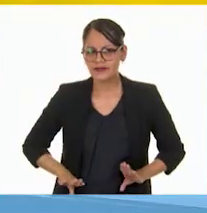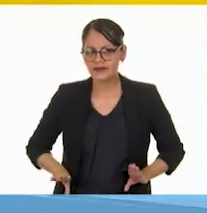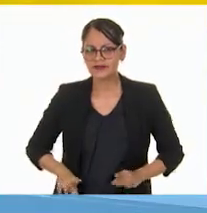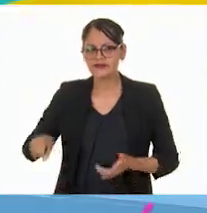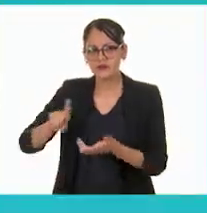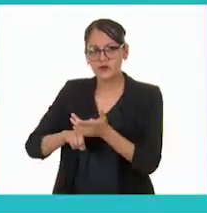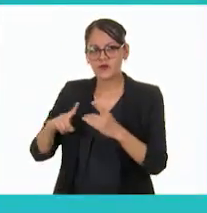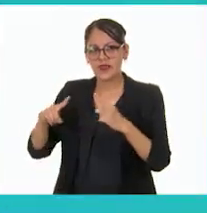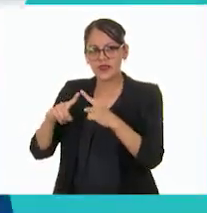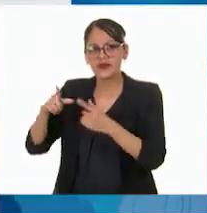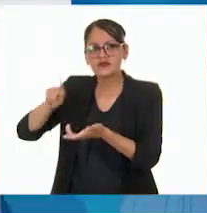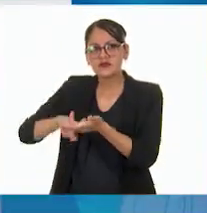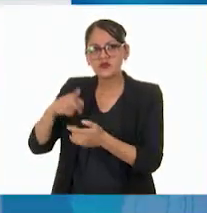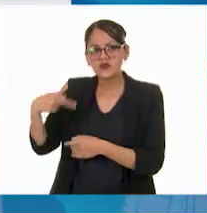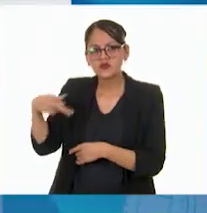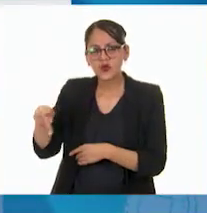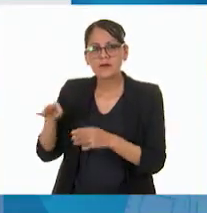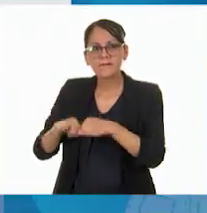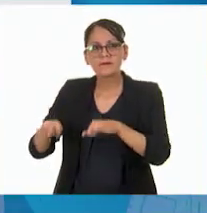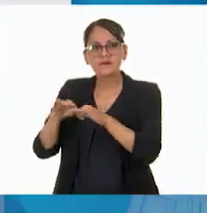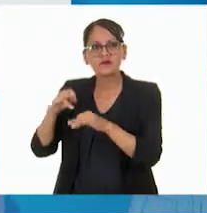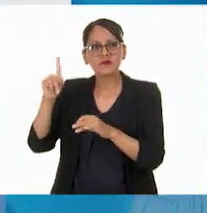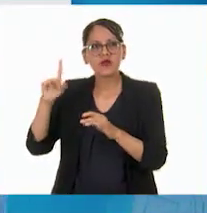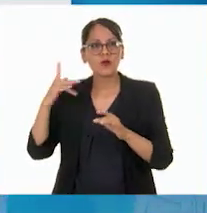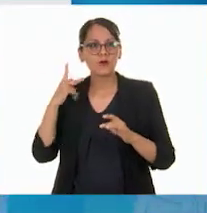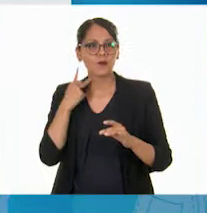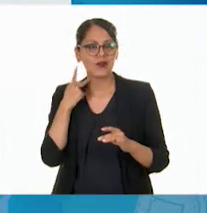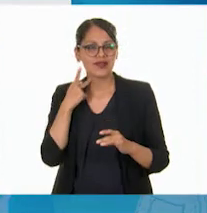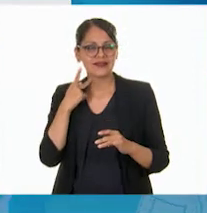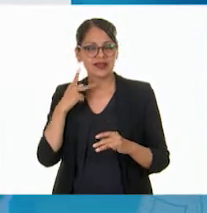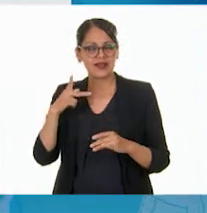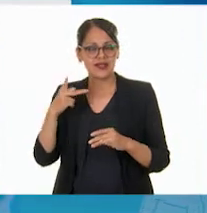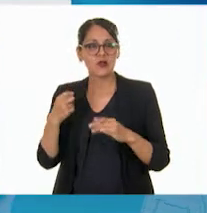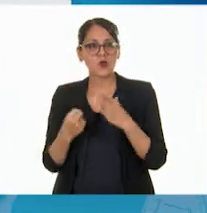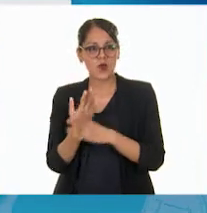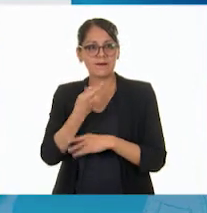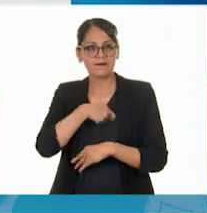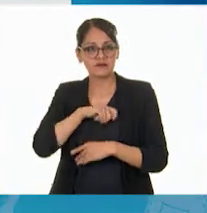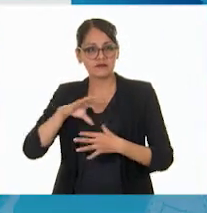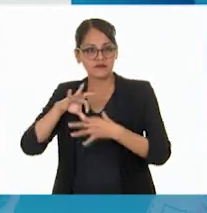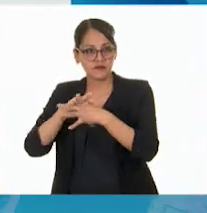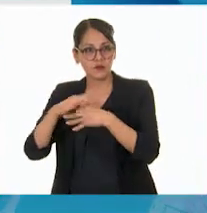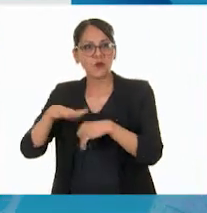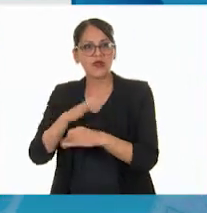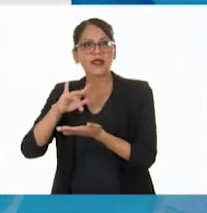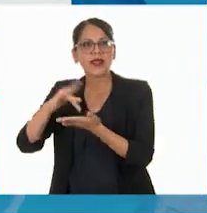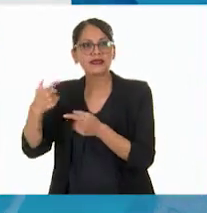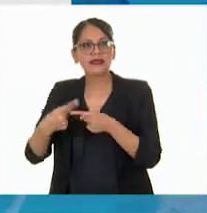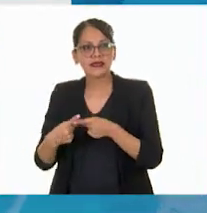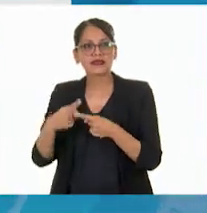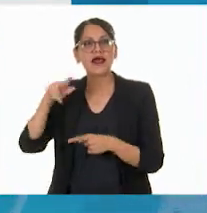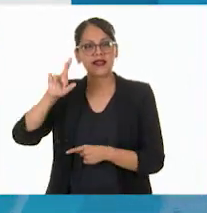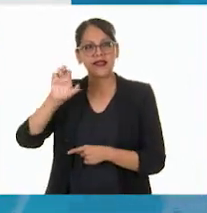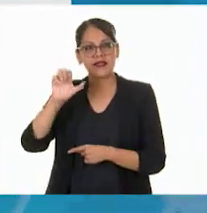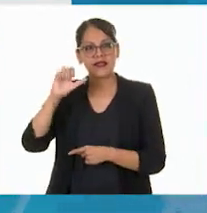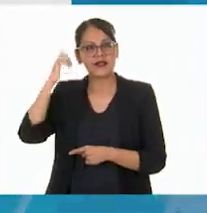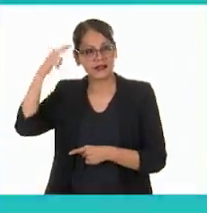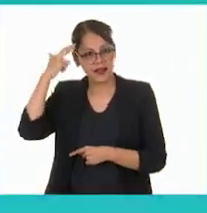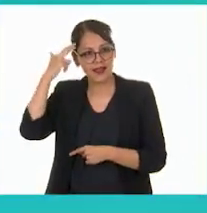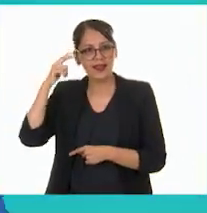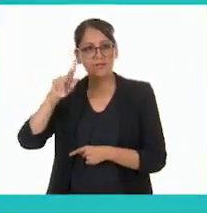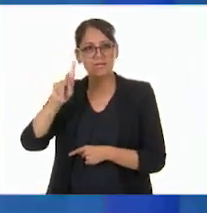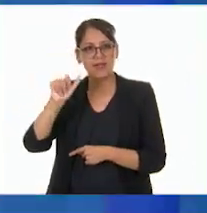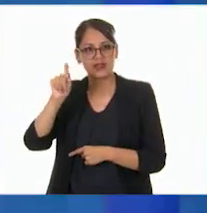Iglesia fue su importante papel en la política novohispana gracias al Real Patronato. Ajá, es correcto.